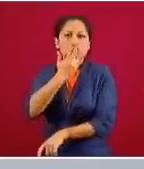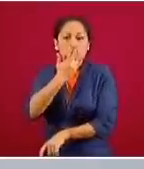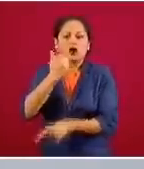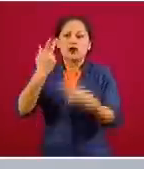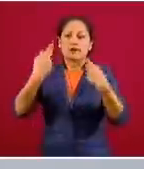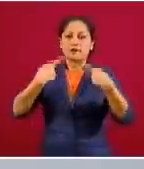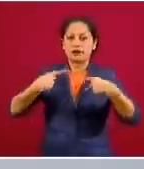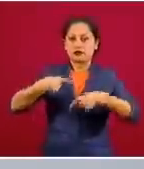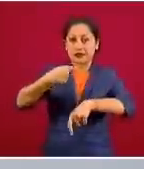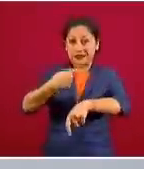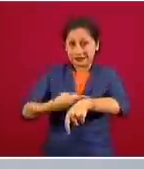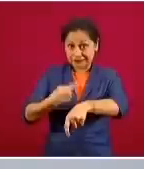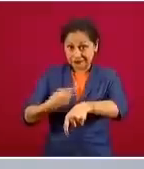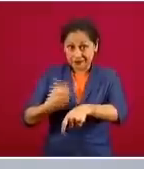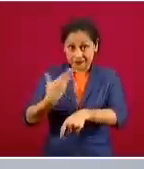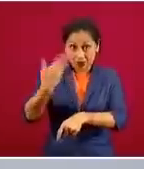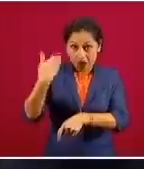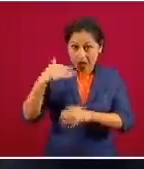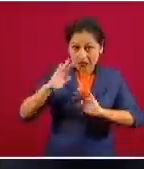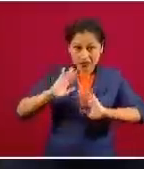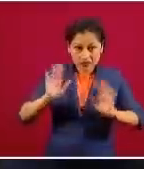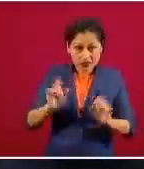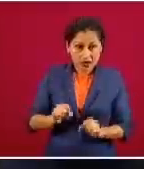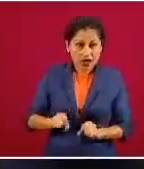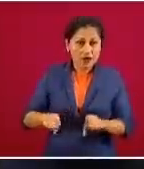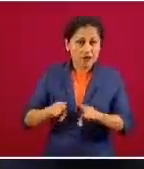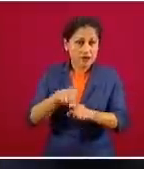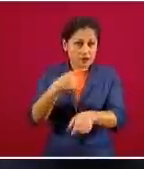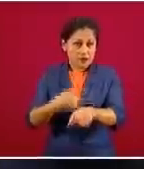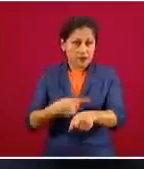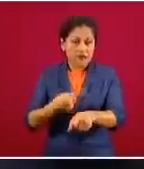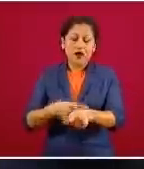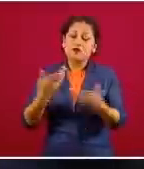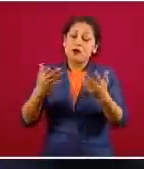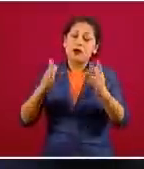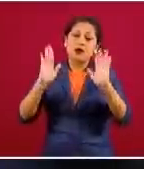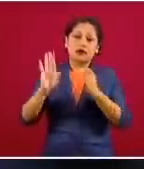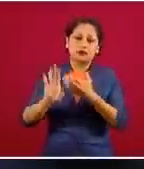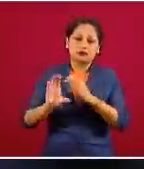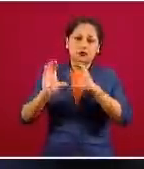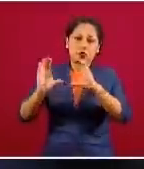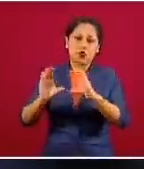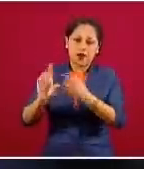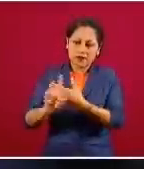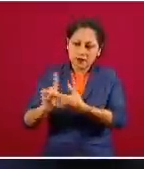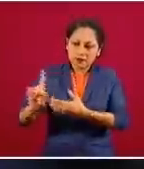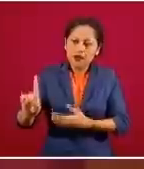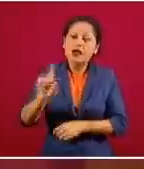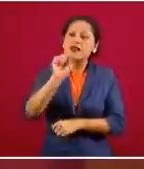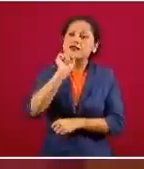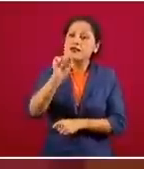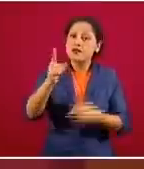susceptibles a complicarse o tener desenlaces fatales, y las mujeres embarazadas.